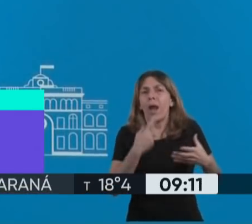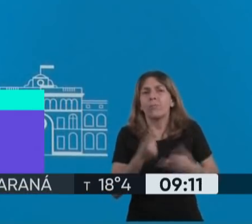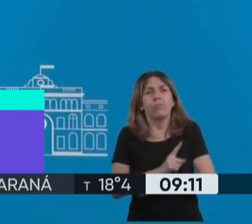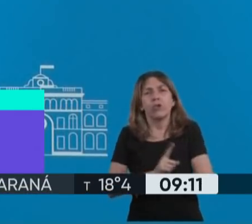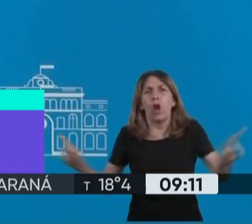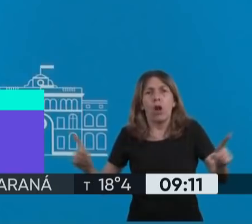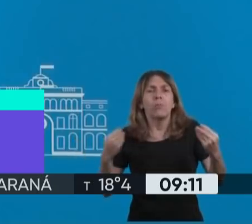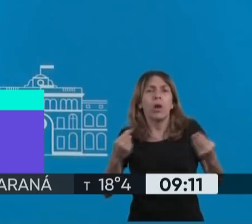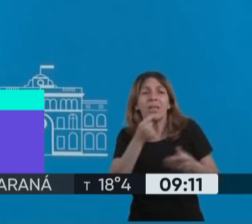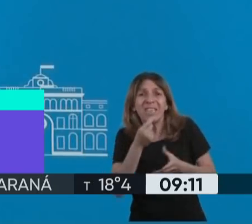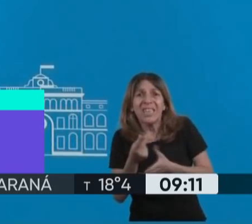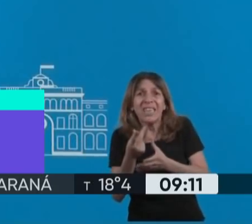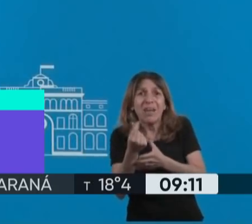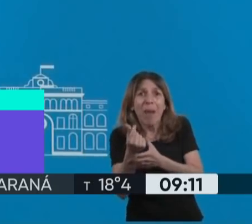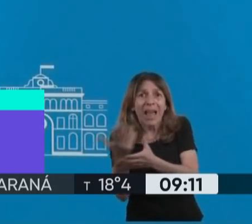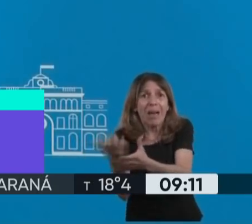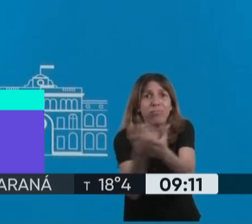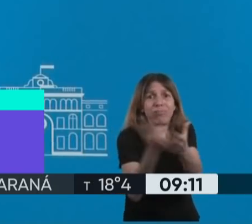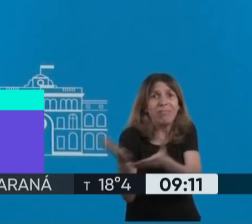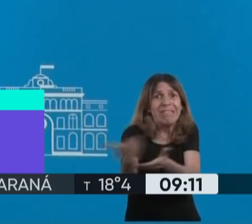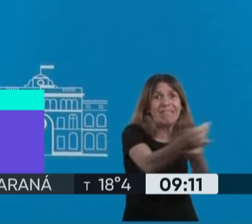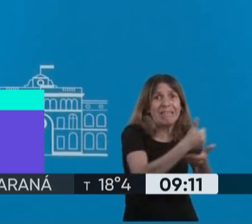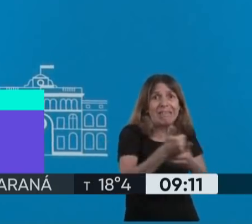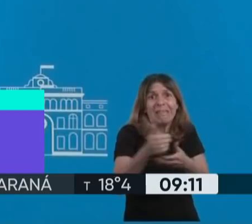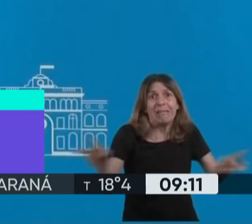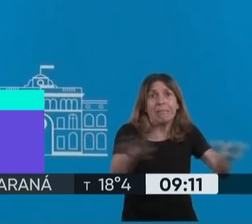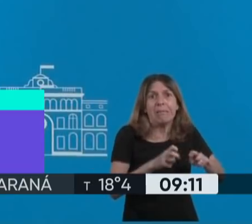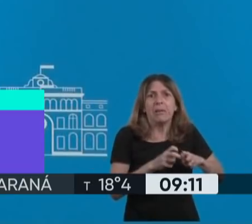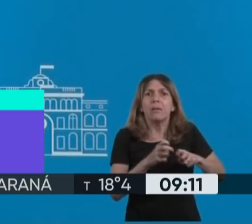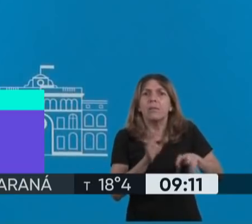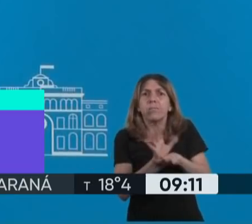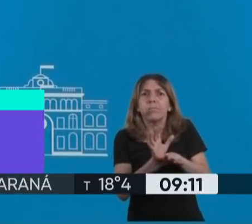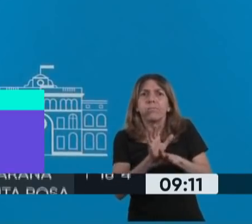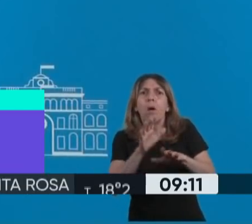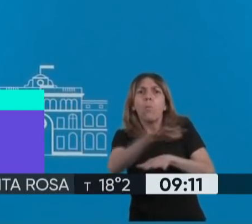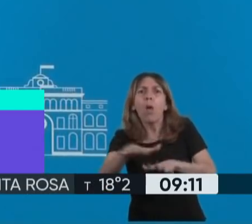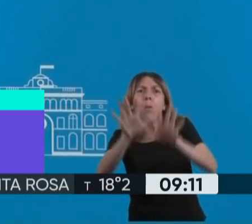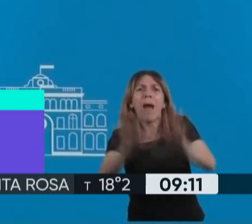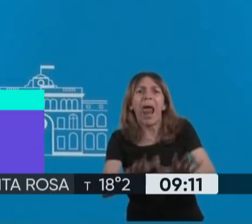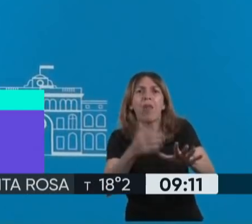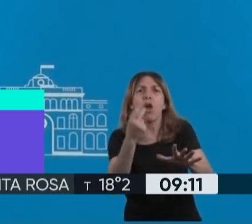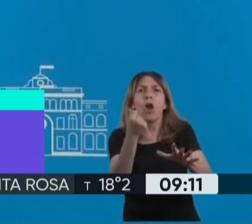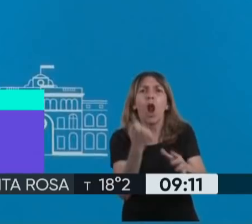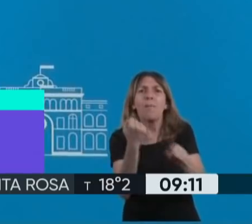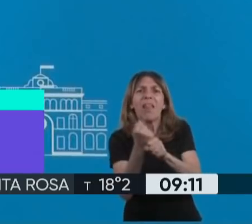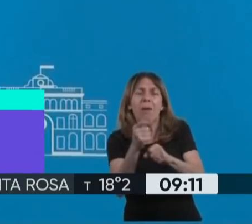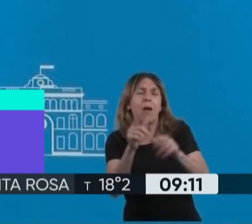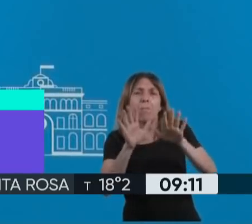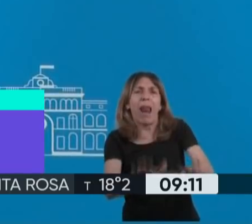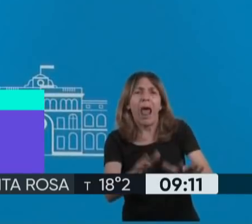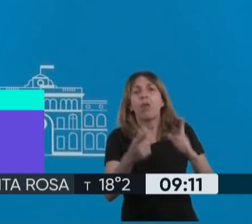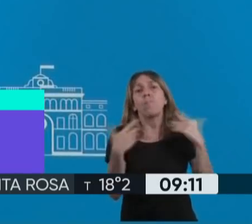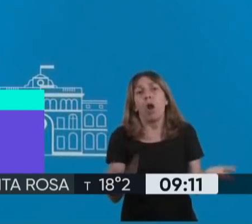pueblo argentino y a la posibilidad de crecer y a la posibilidad de desarrollarse. Entonces, ese es el punto clave de la discusión en este momento, que esperamos, por supuesto,